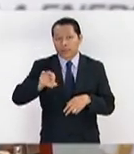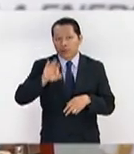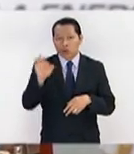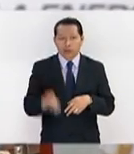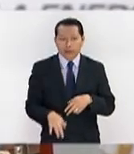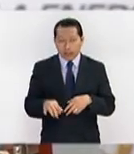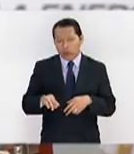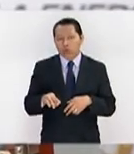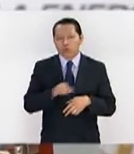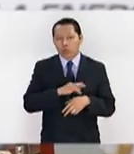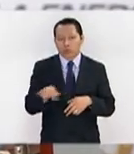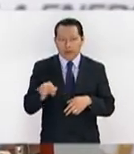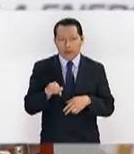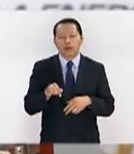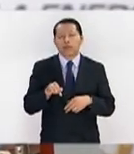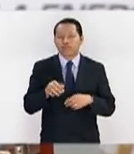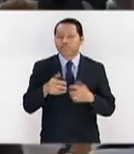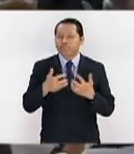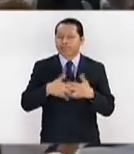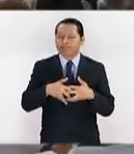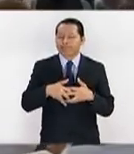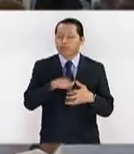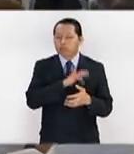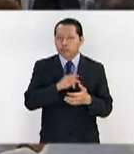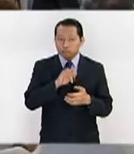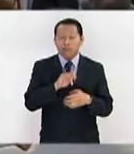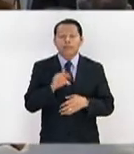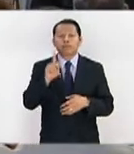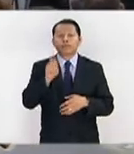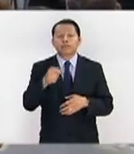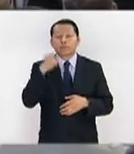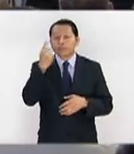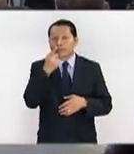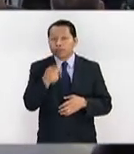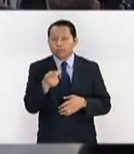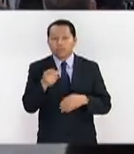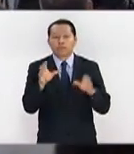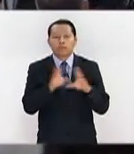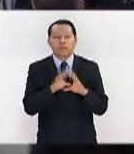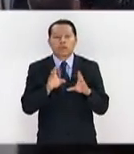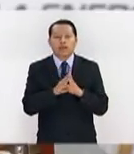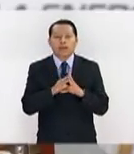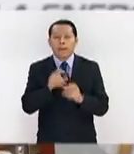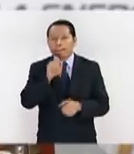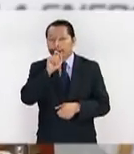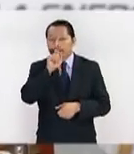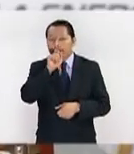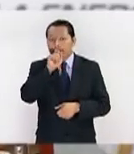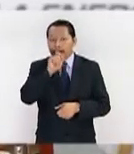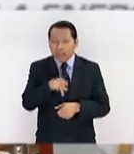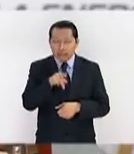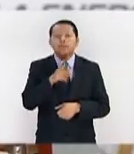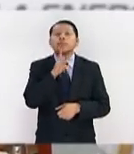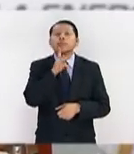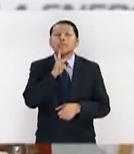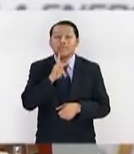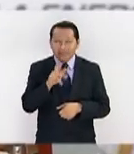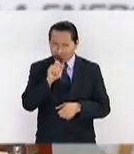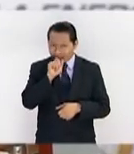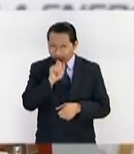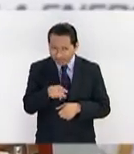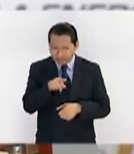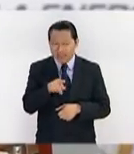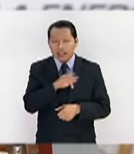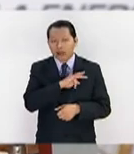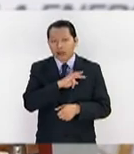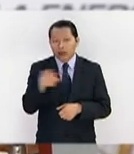de factor de recuperación. Pero eso significa que con la misma cantidad de petróleo vamos